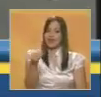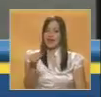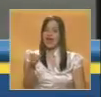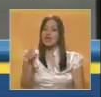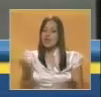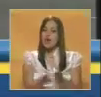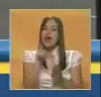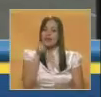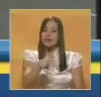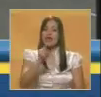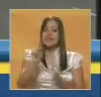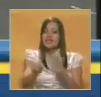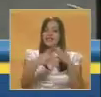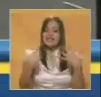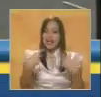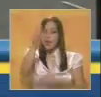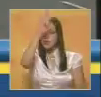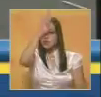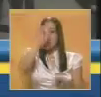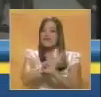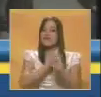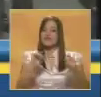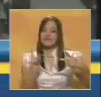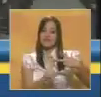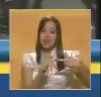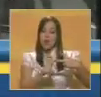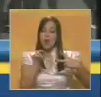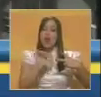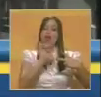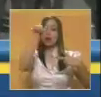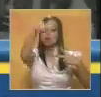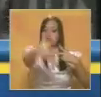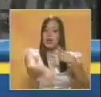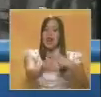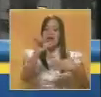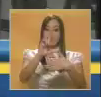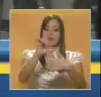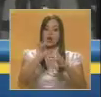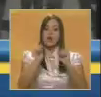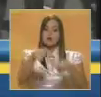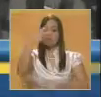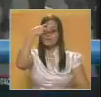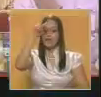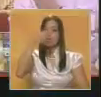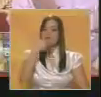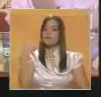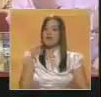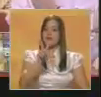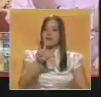modo Benedicto 16 finalizará la segunda gira por latinoamérica que comenzó en México el pasado 23 de marzo